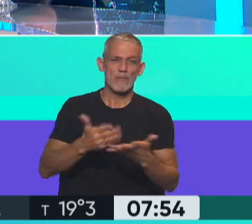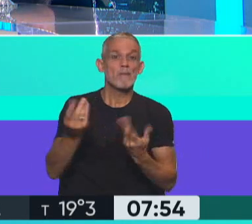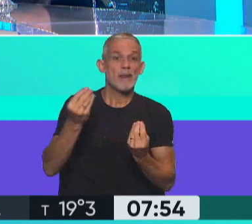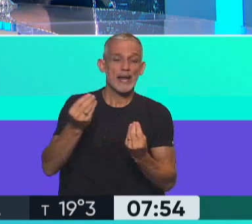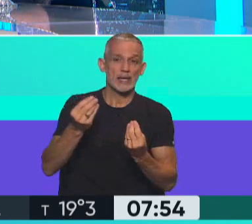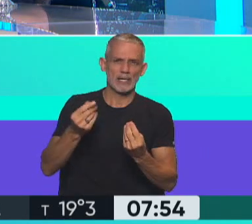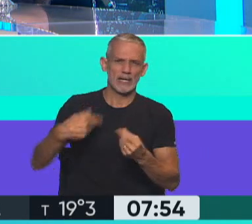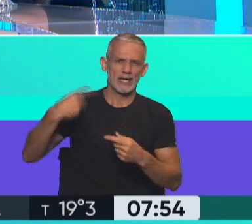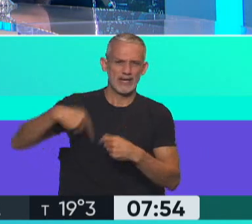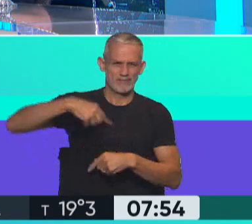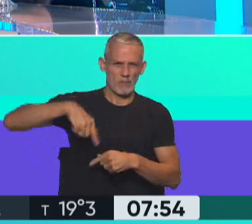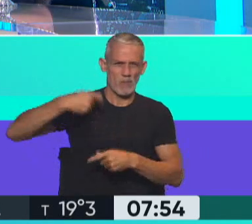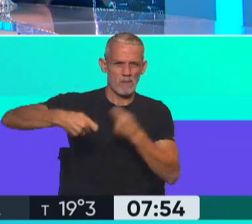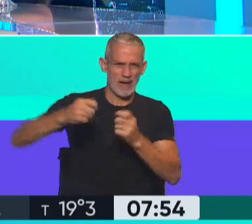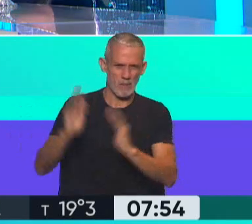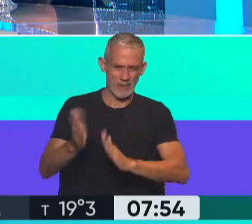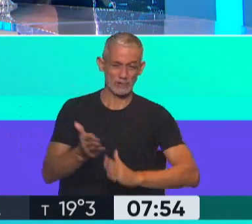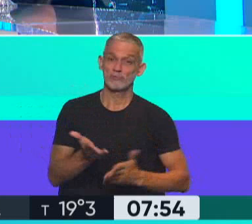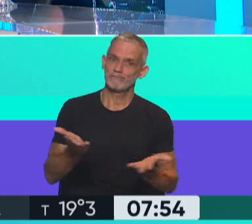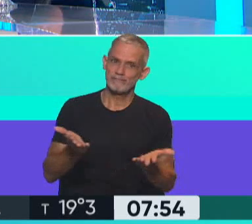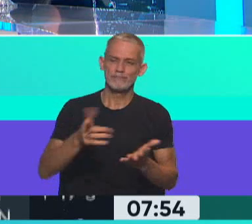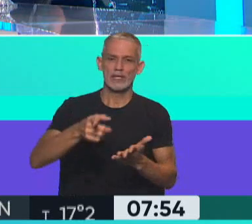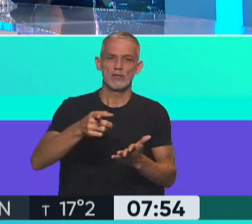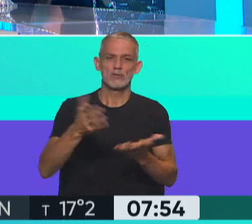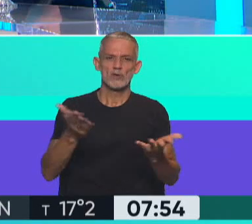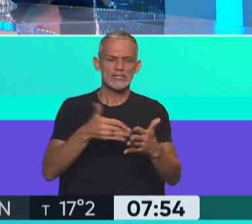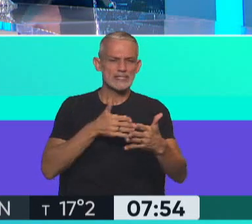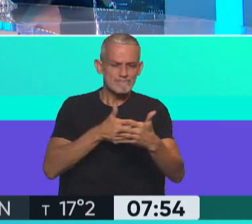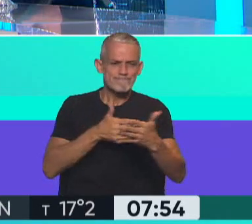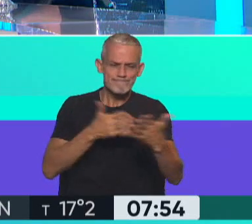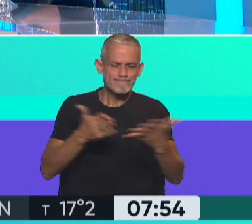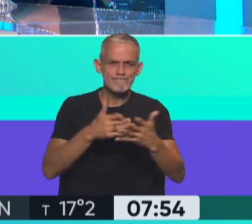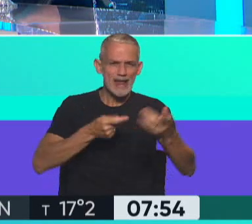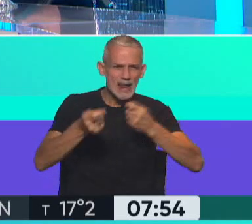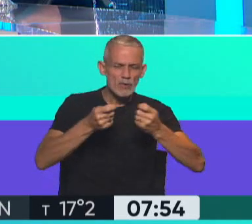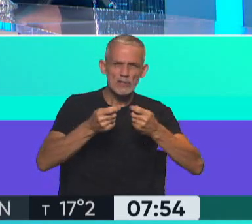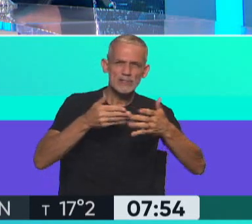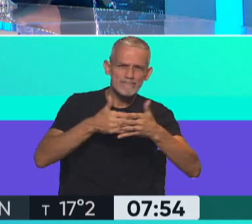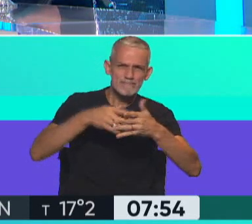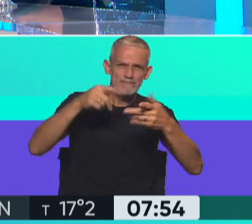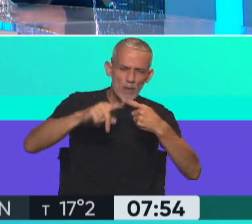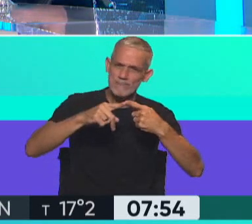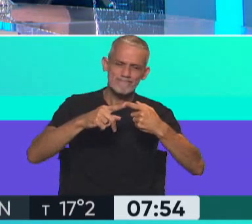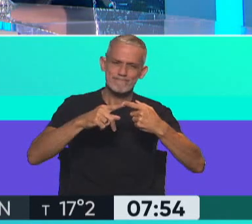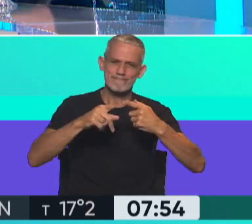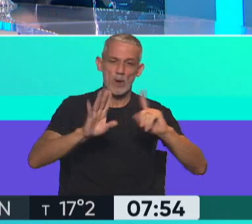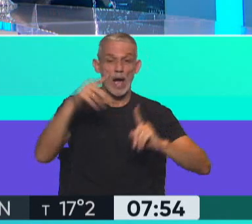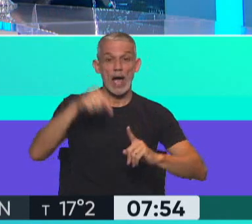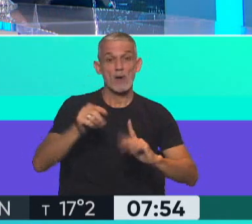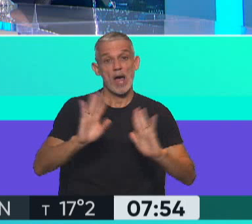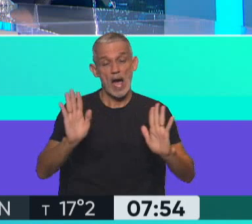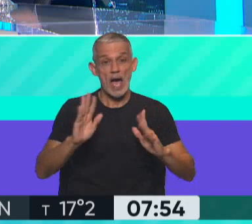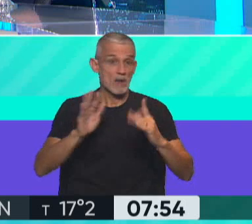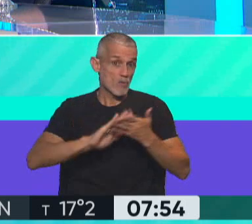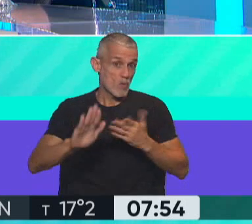las tarifas energéticas, ¿no? Entonces, en ese sentido, estaba trabado en esa parte el acuerdo con el FMI y ahora hubo una